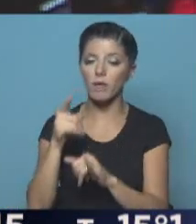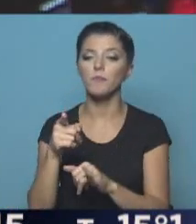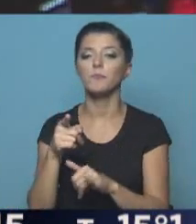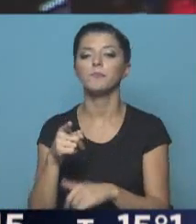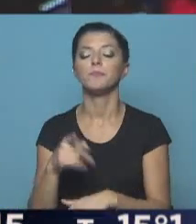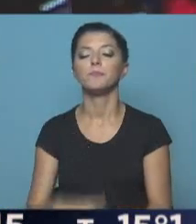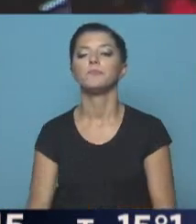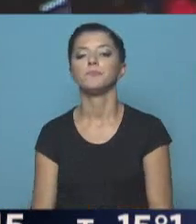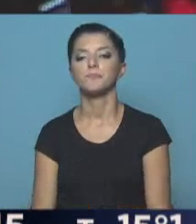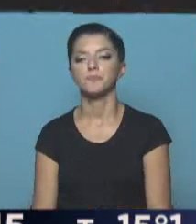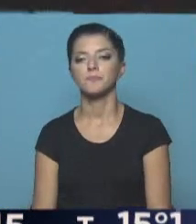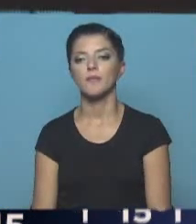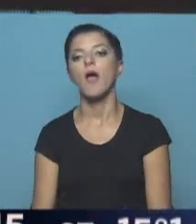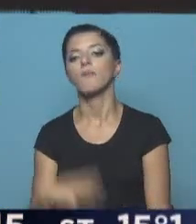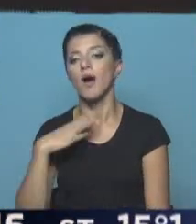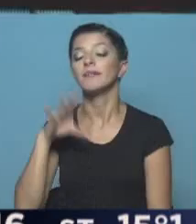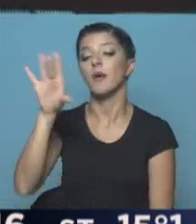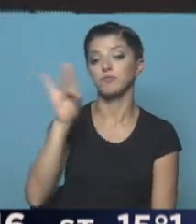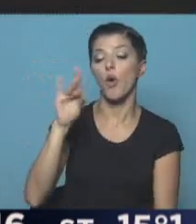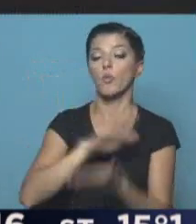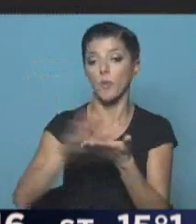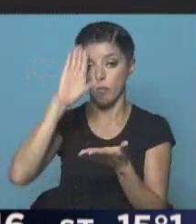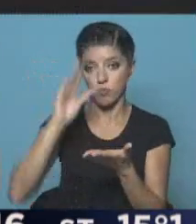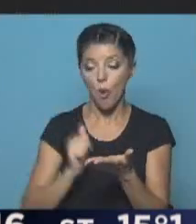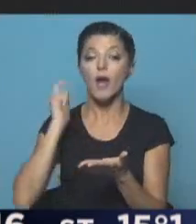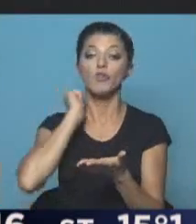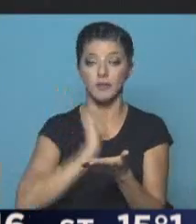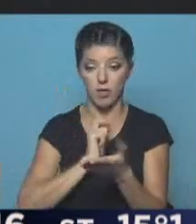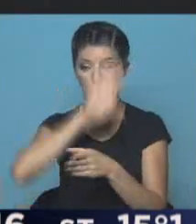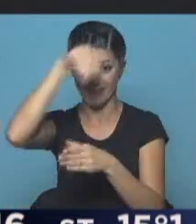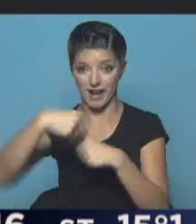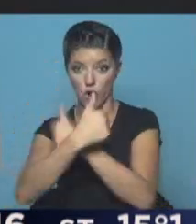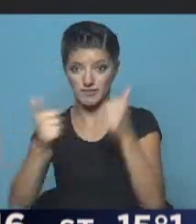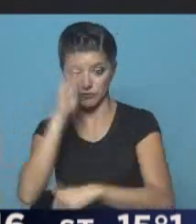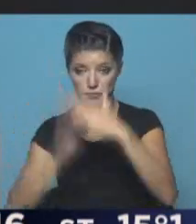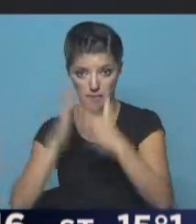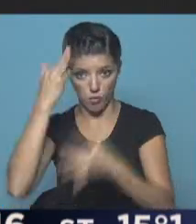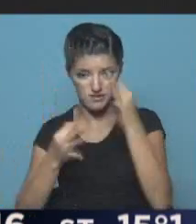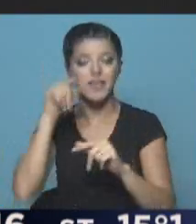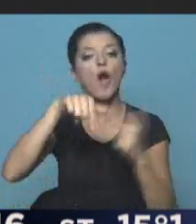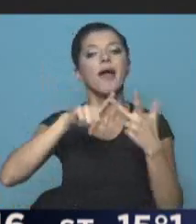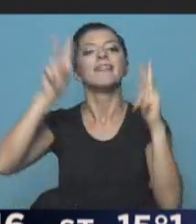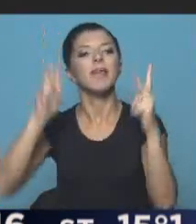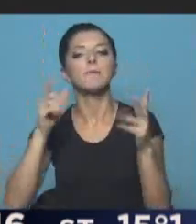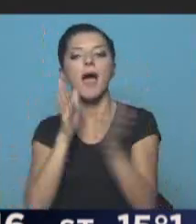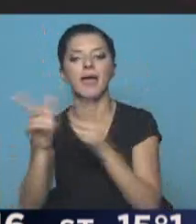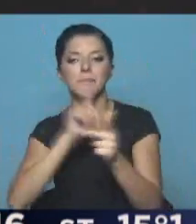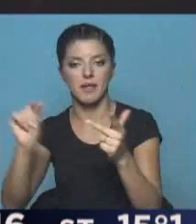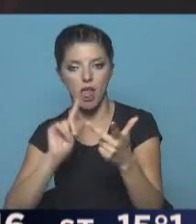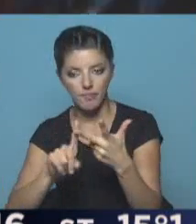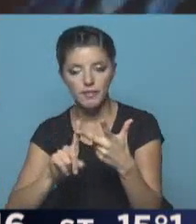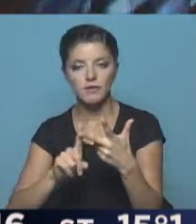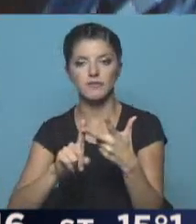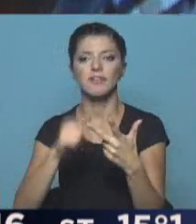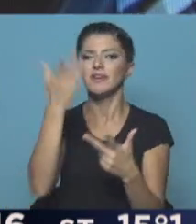La designación todavía no aprobada de un nuevo juez conservador para la Corte Suprema de Justicia. Esta cuestión de las migraciones, digamos, ¿no? Y sobre todo la puesta en escena que hizo